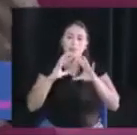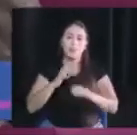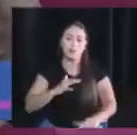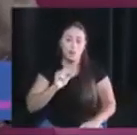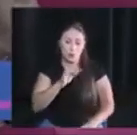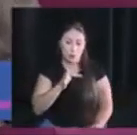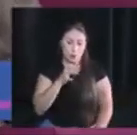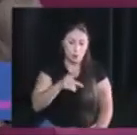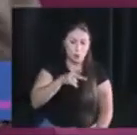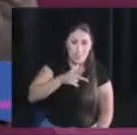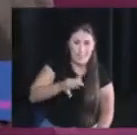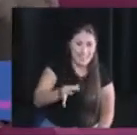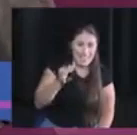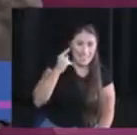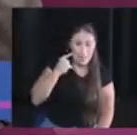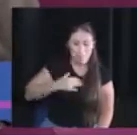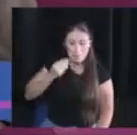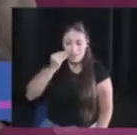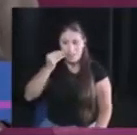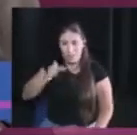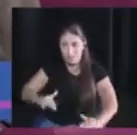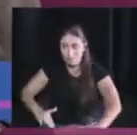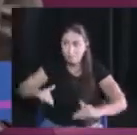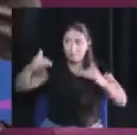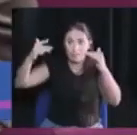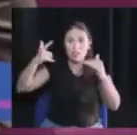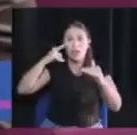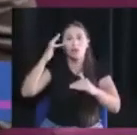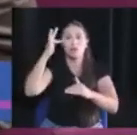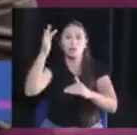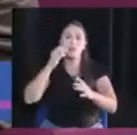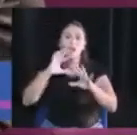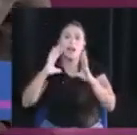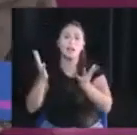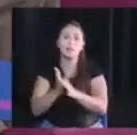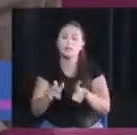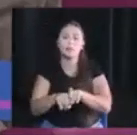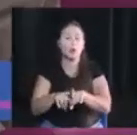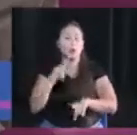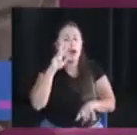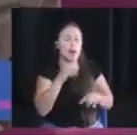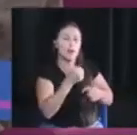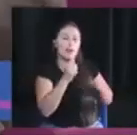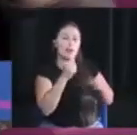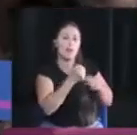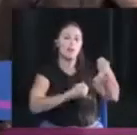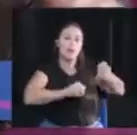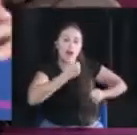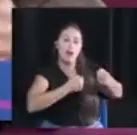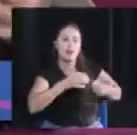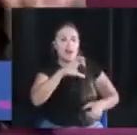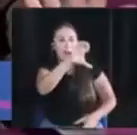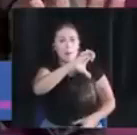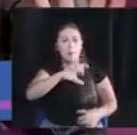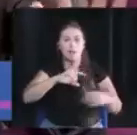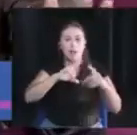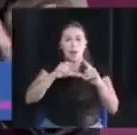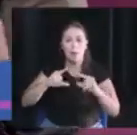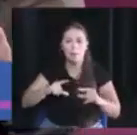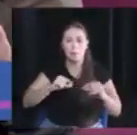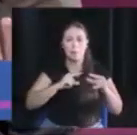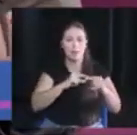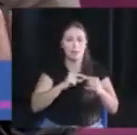hija y mi nieto, soy optimista, va a ver cómo en las fábricas, en las empresas, en las cooperativas se